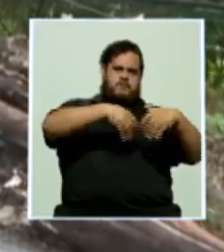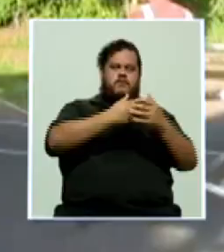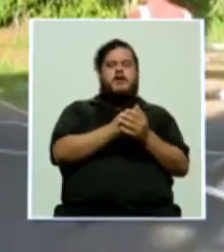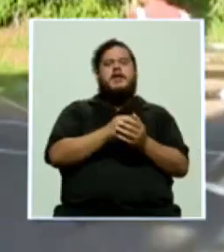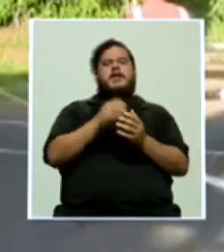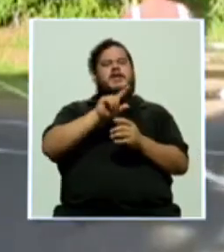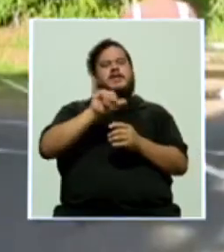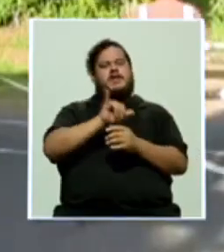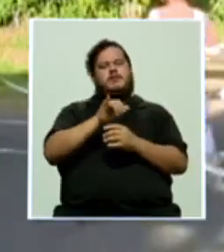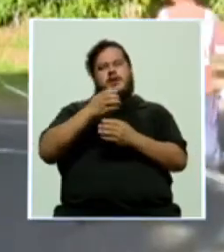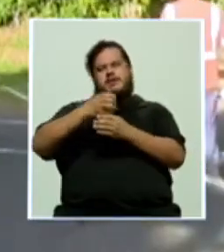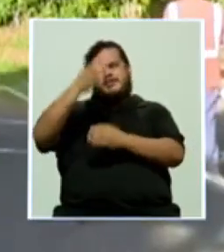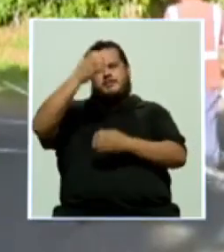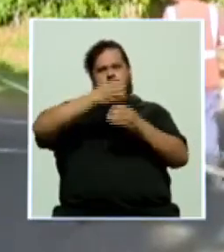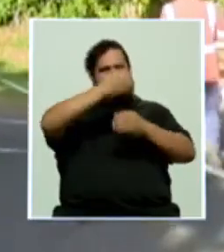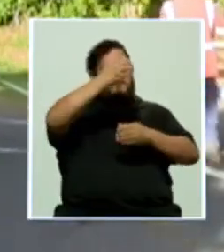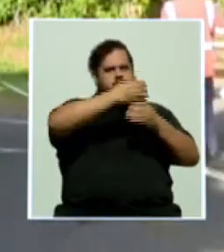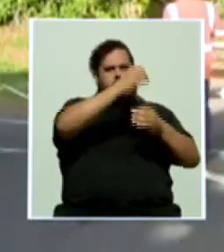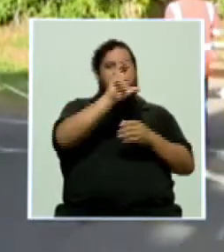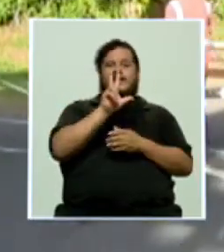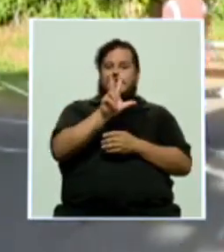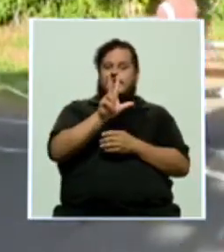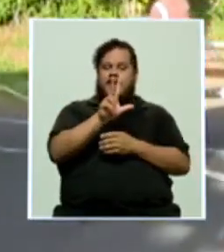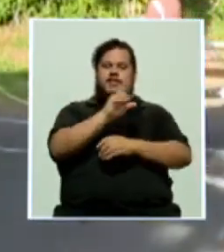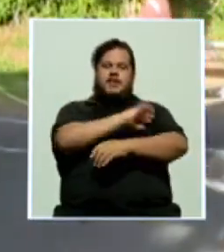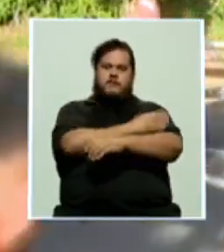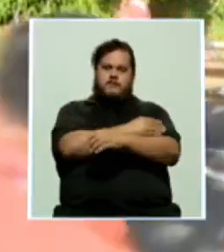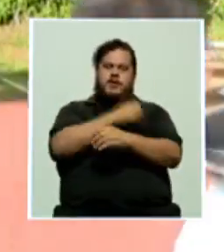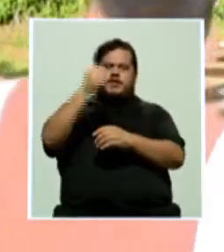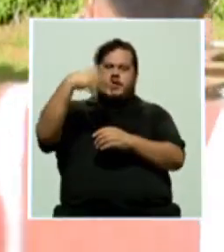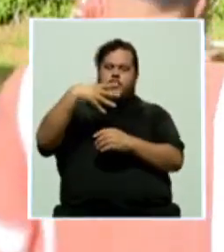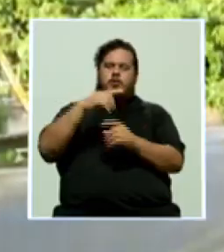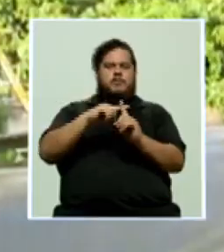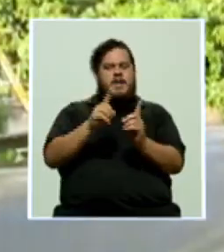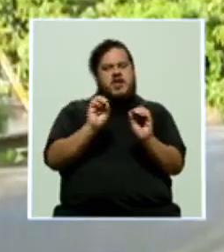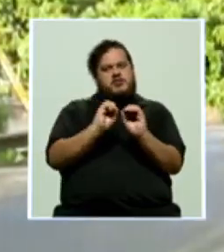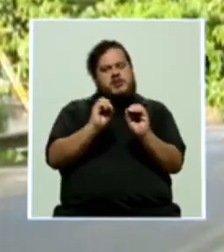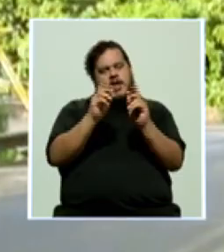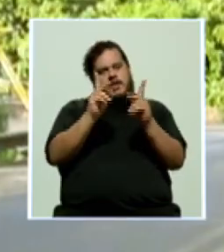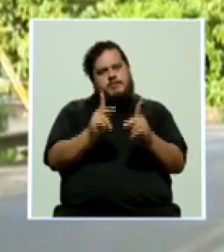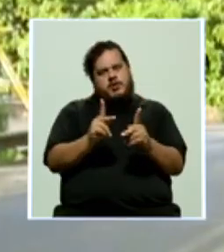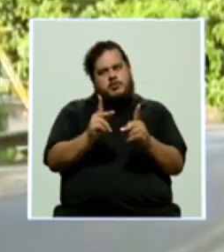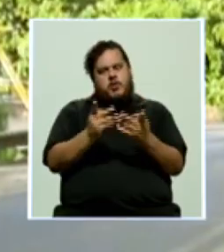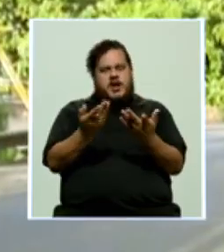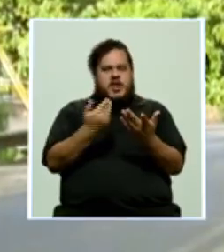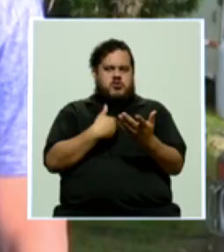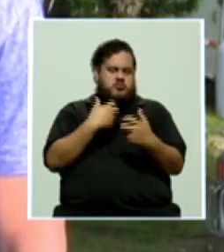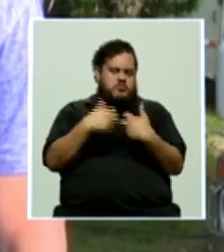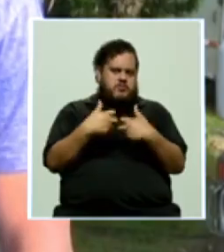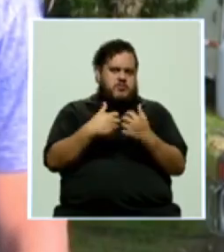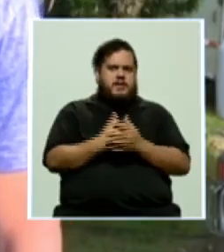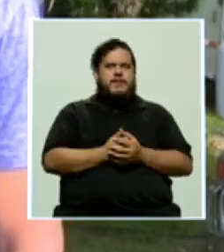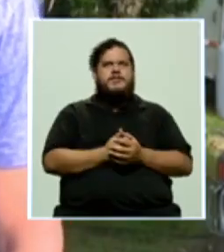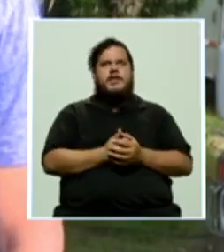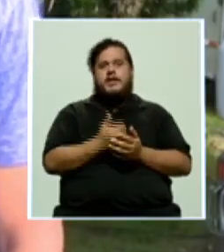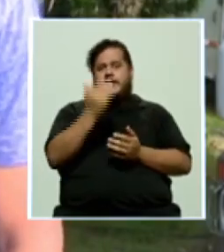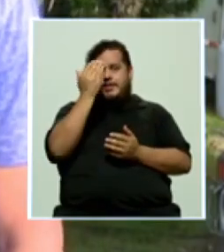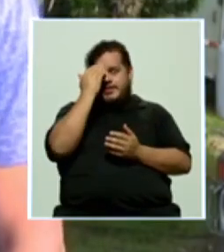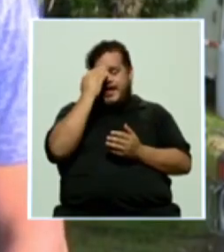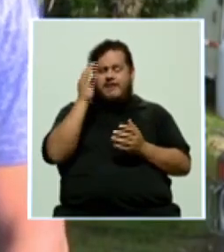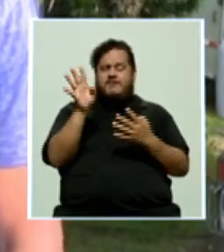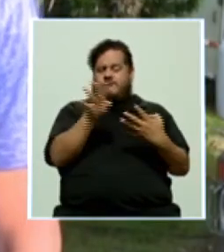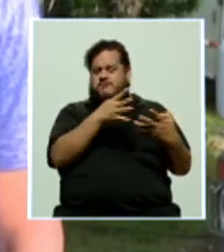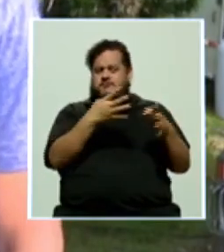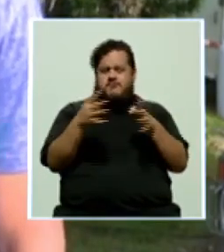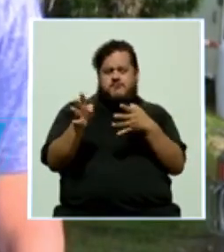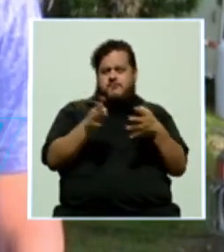de electricidad. Afortunadamente no resultaron personas heridas. Bueno, ustedes saben que ahorita está el viento, ¿verdad? Por todo lado. Y se vino